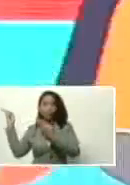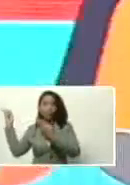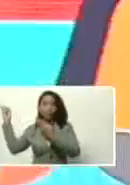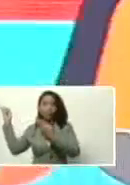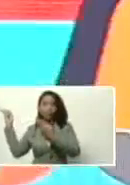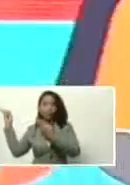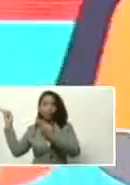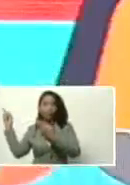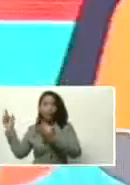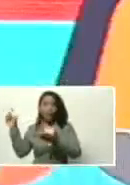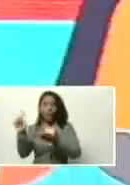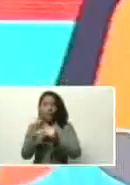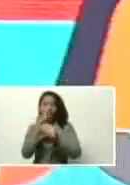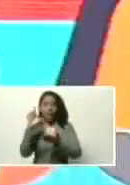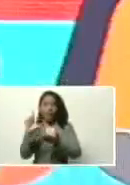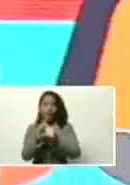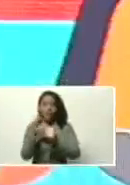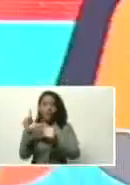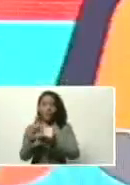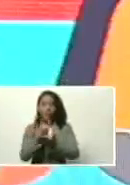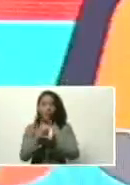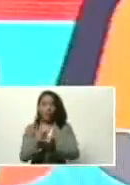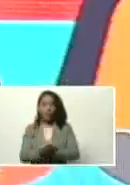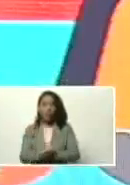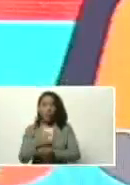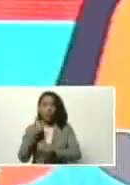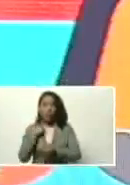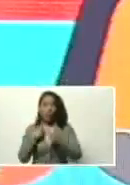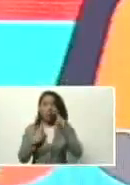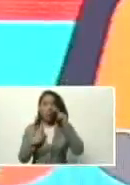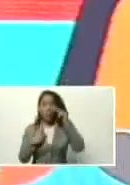Aquí está. Me llamó la atención